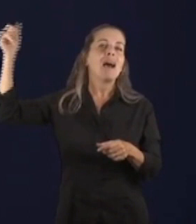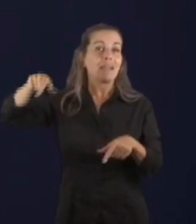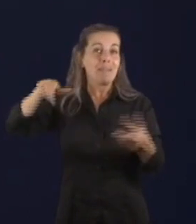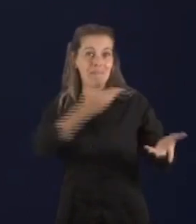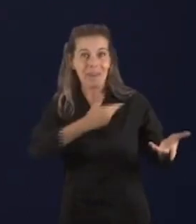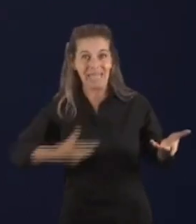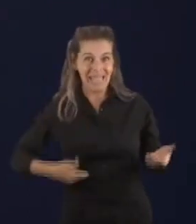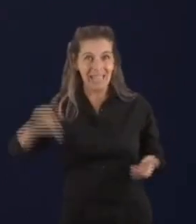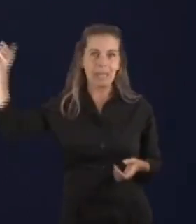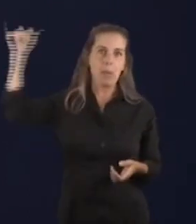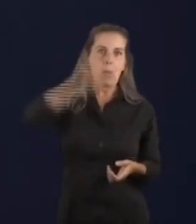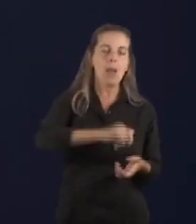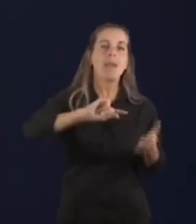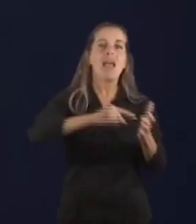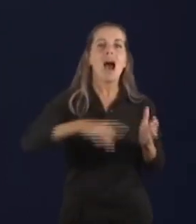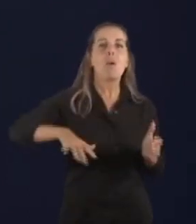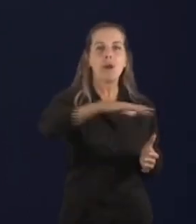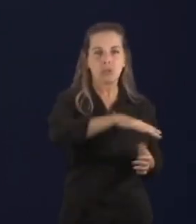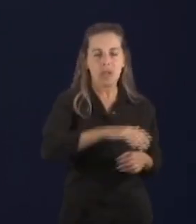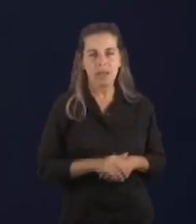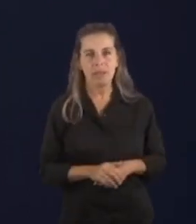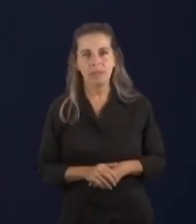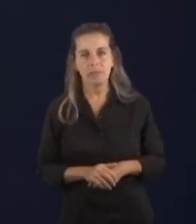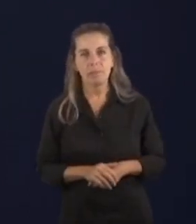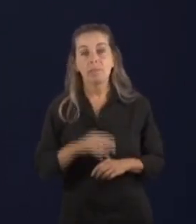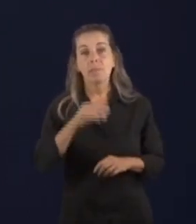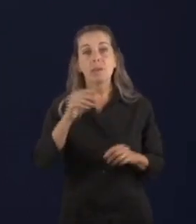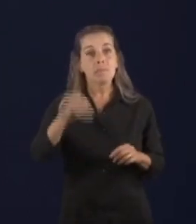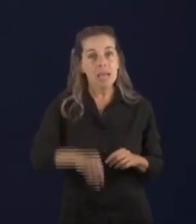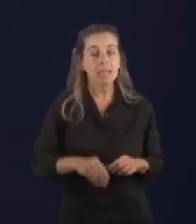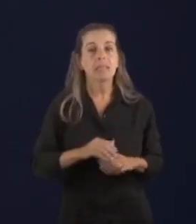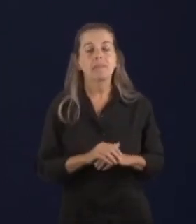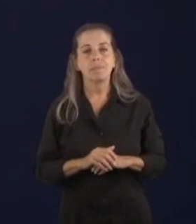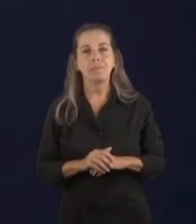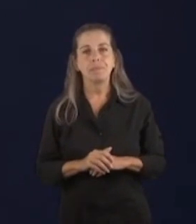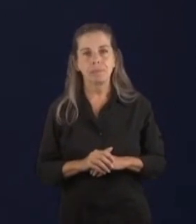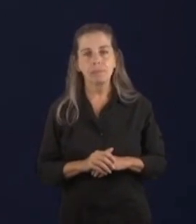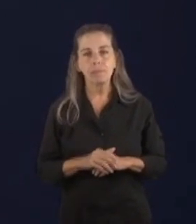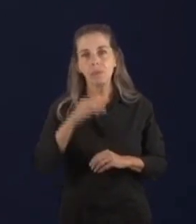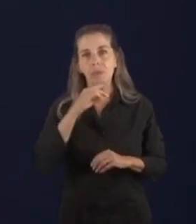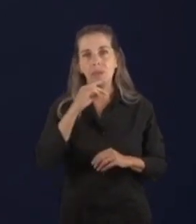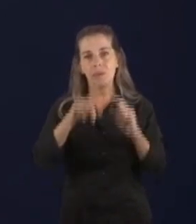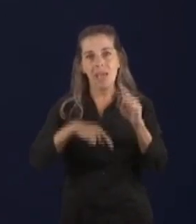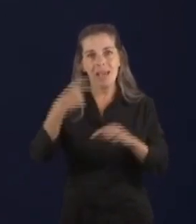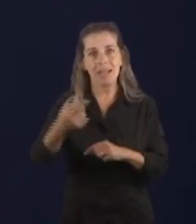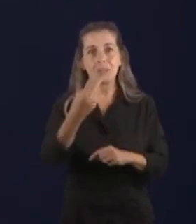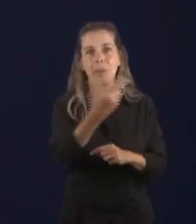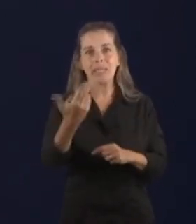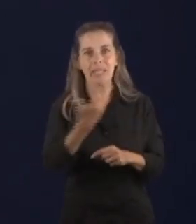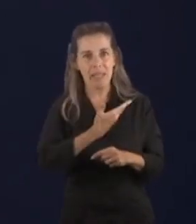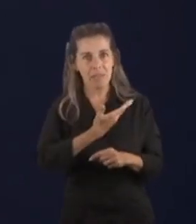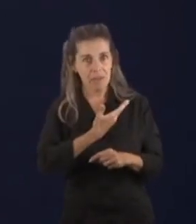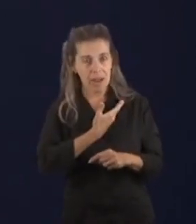Ciudad de Buenos Aires además el viernes eh 23 de febrero el próximo